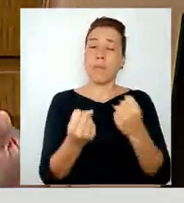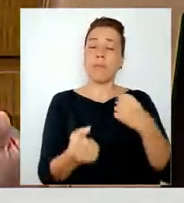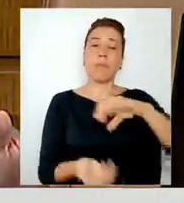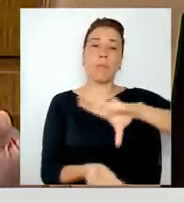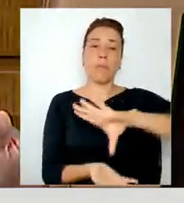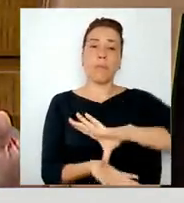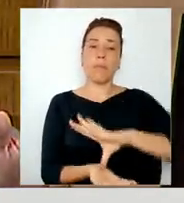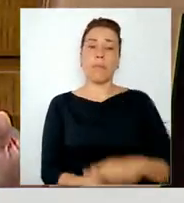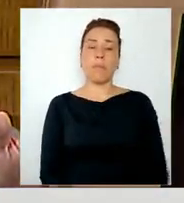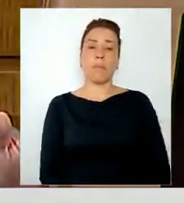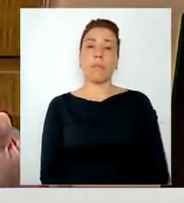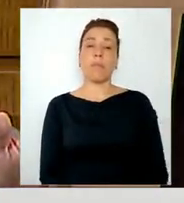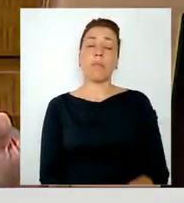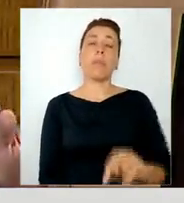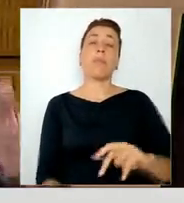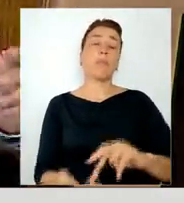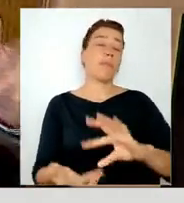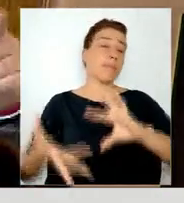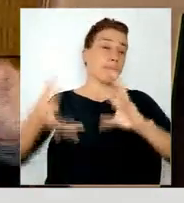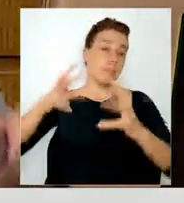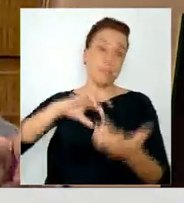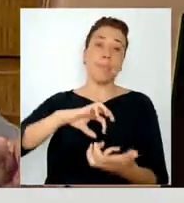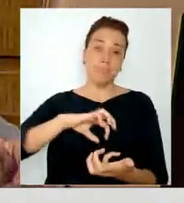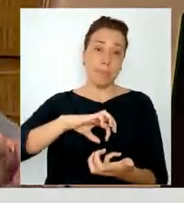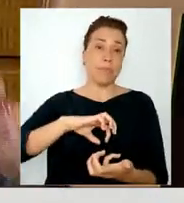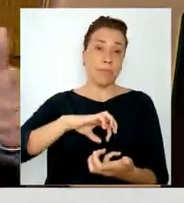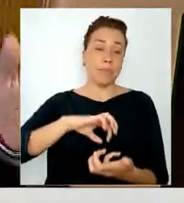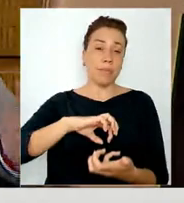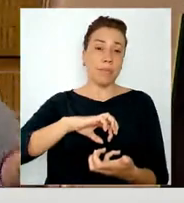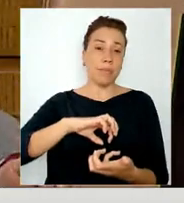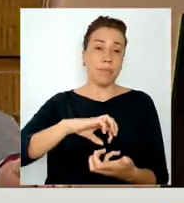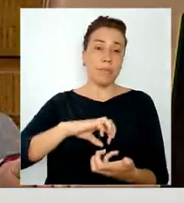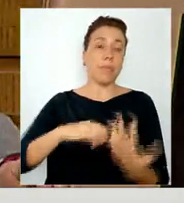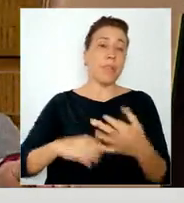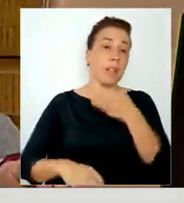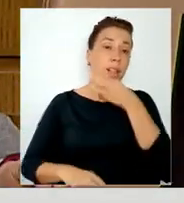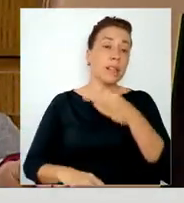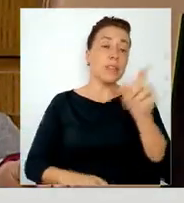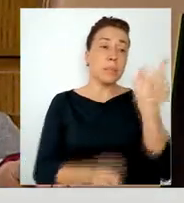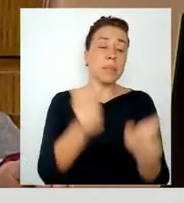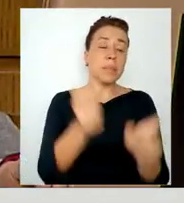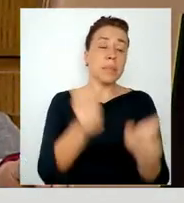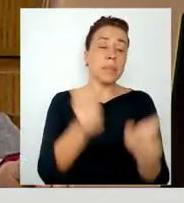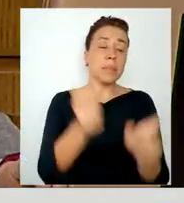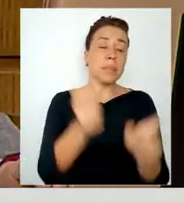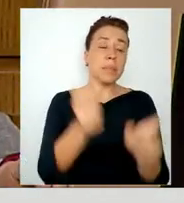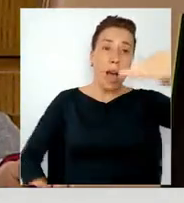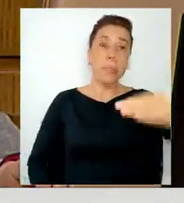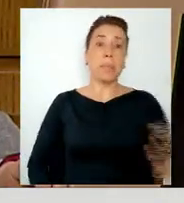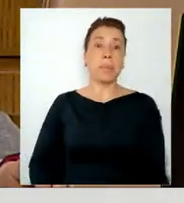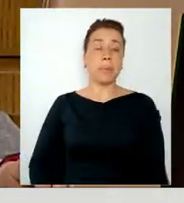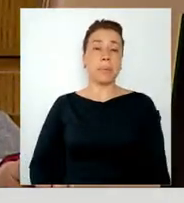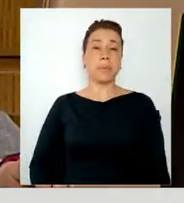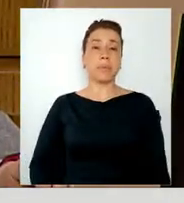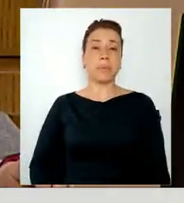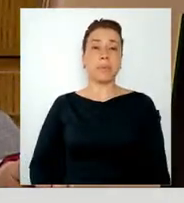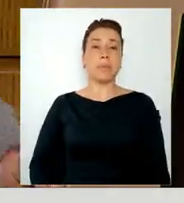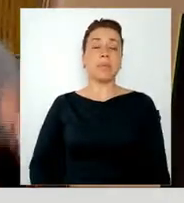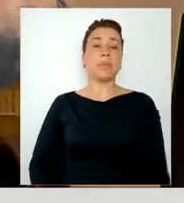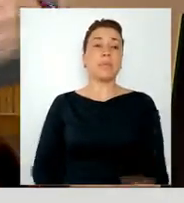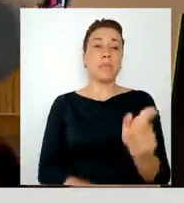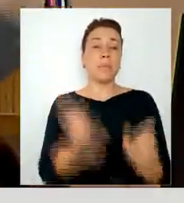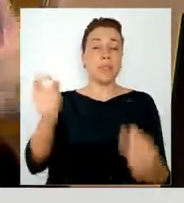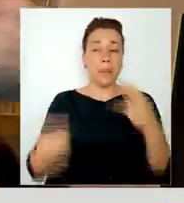una catástrofe lo dicen los agricultores lo dice la gente en mi región y lo decimos